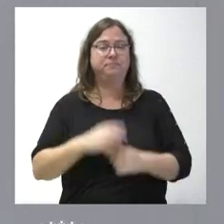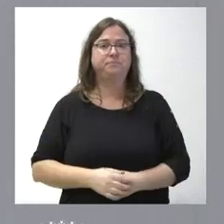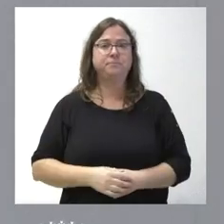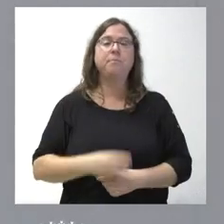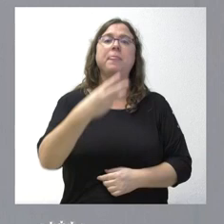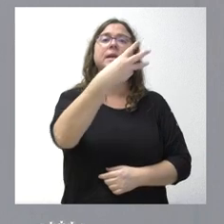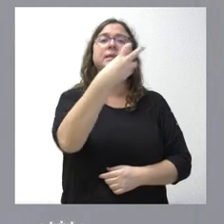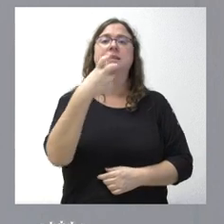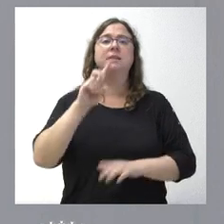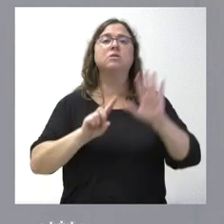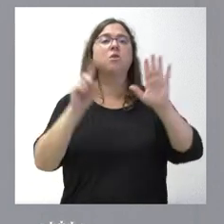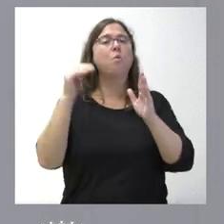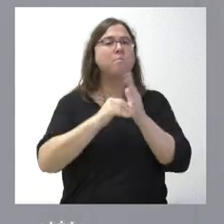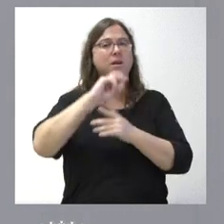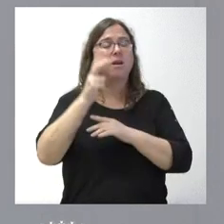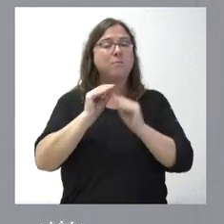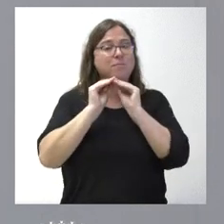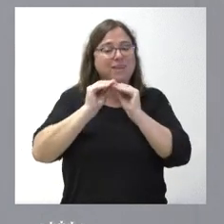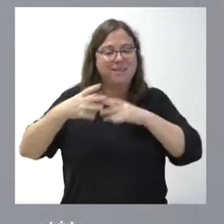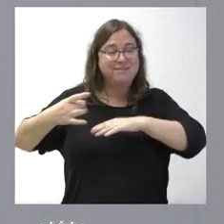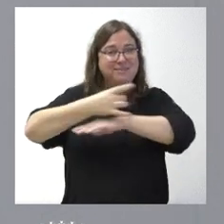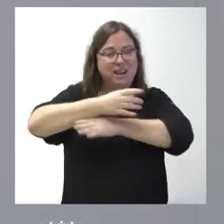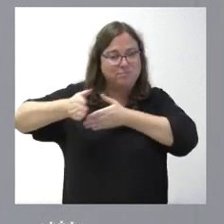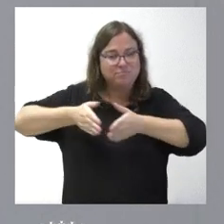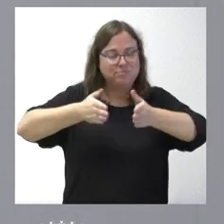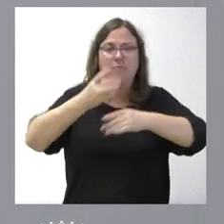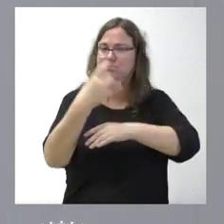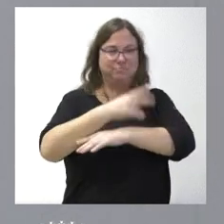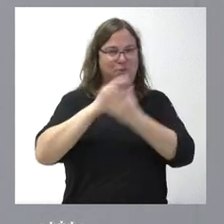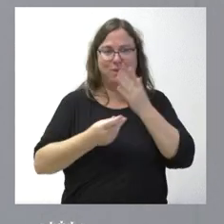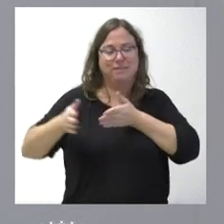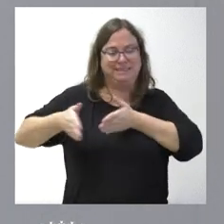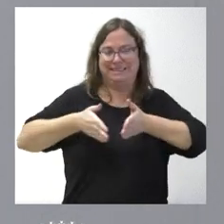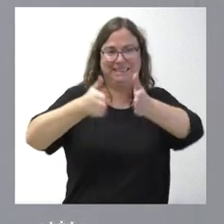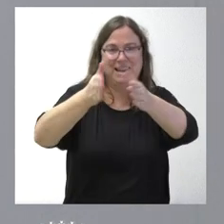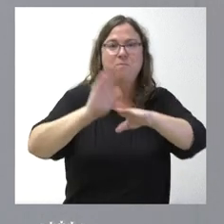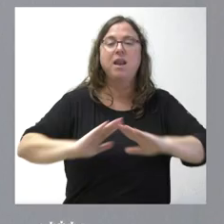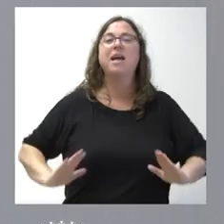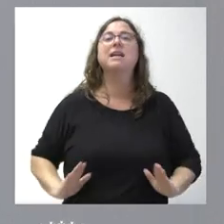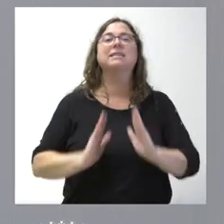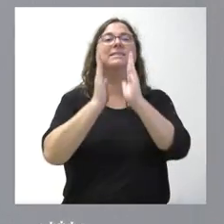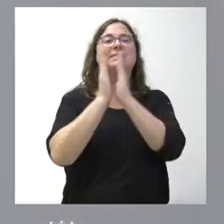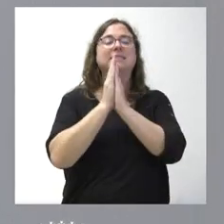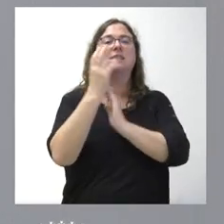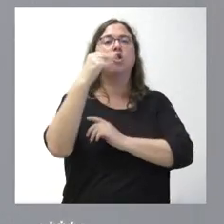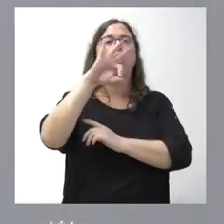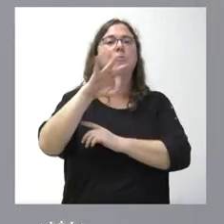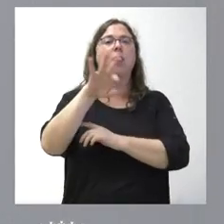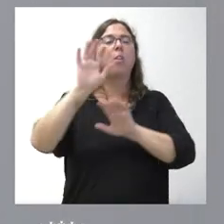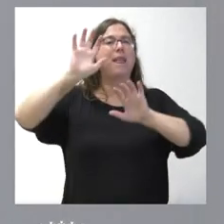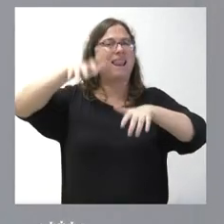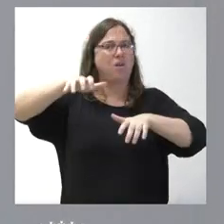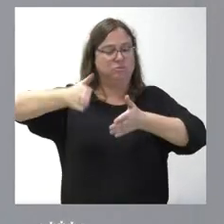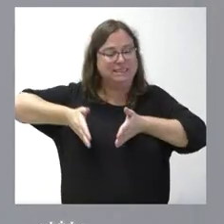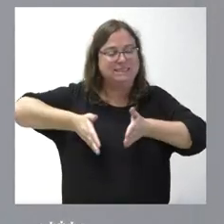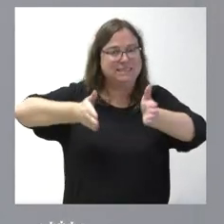371000 para completar la red viaria correspondiente a la concentración parcelaria de Santa coloma de somoza en León